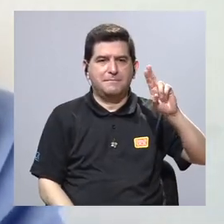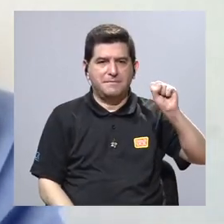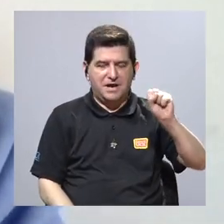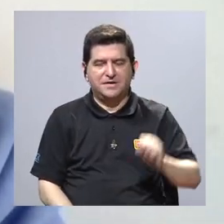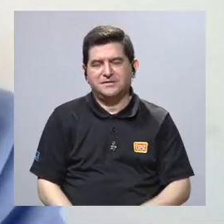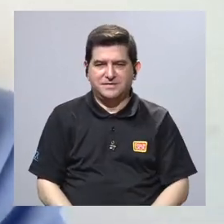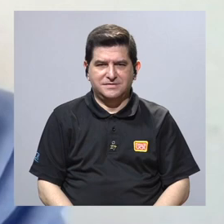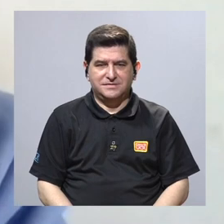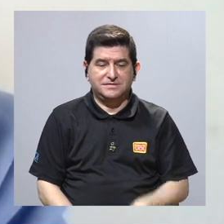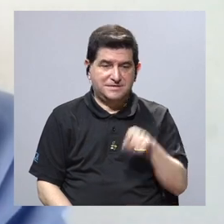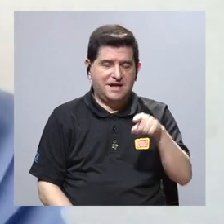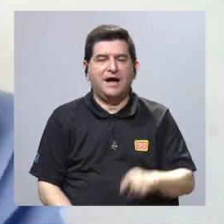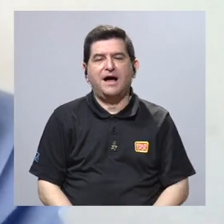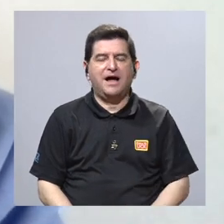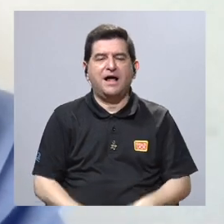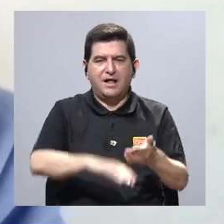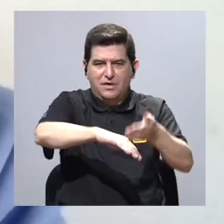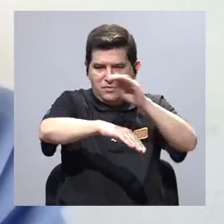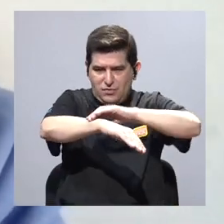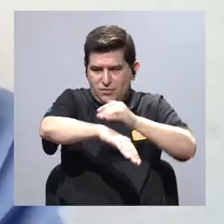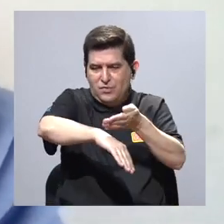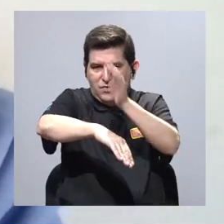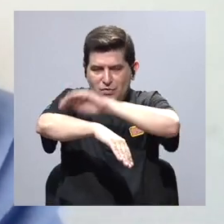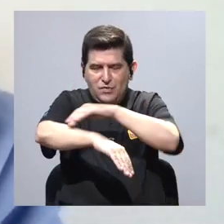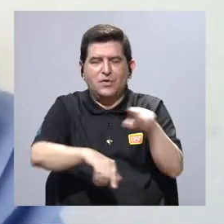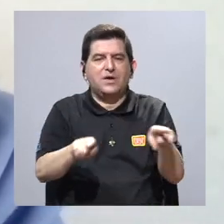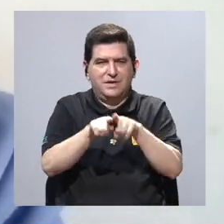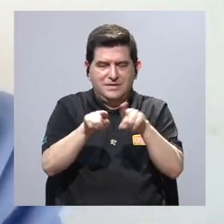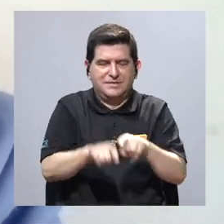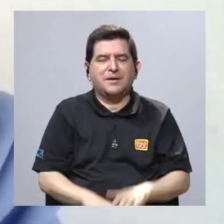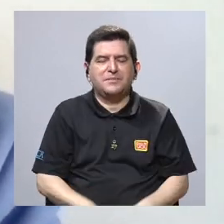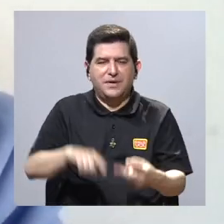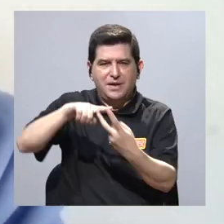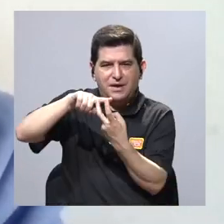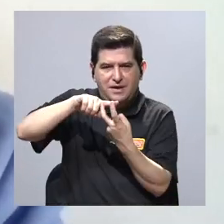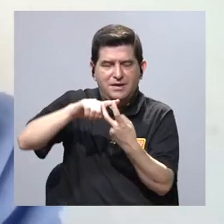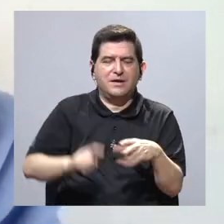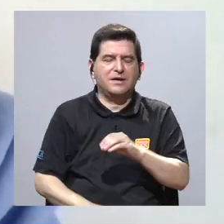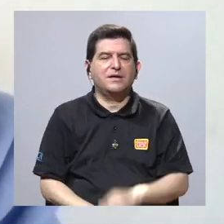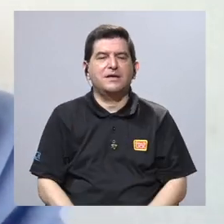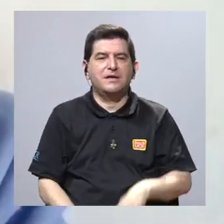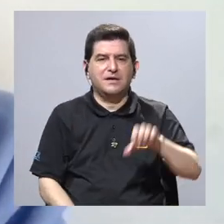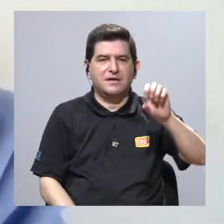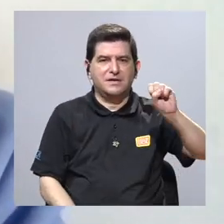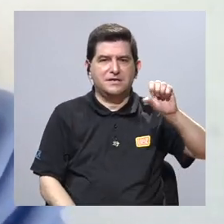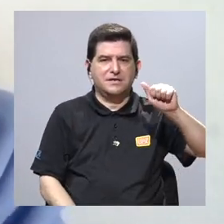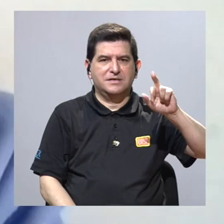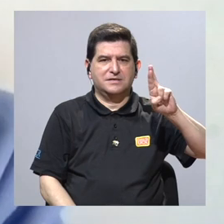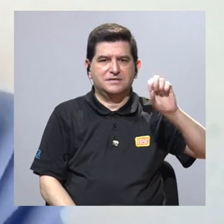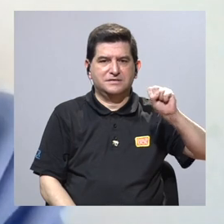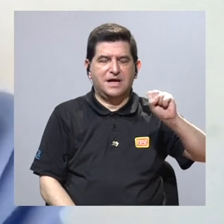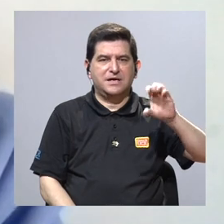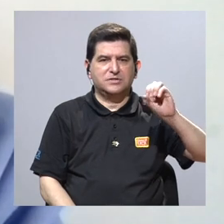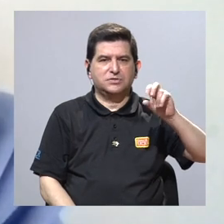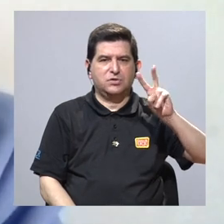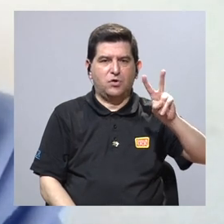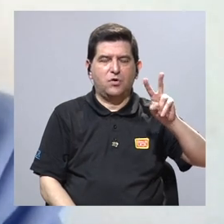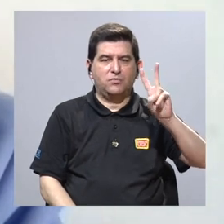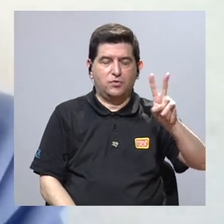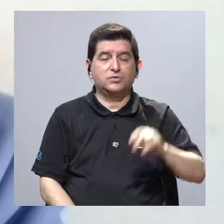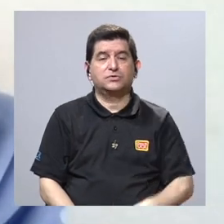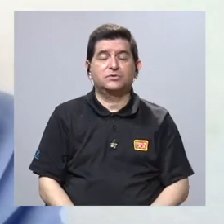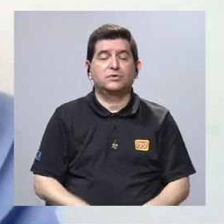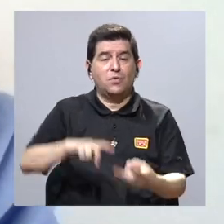de dromedarios y venía del murciélago, y en el caso del SARS-CoV-2 sabemos que viene del murciélago, sobre